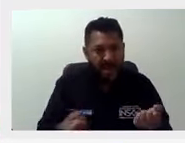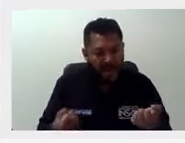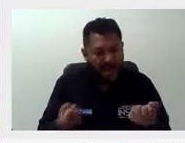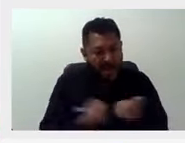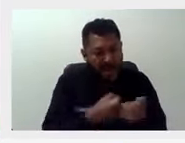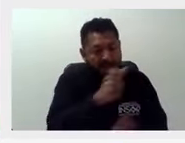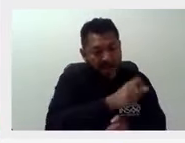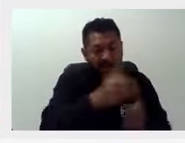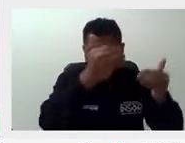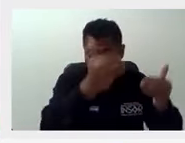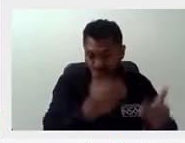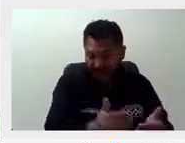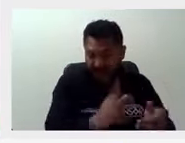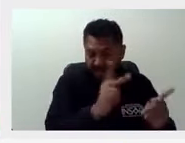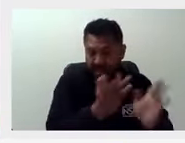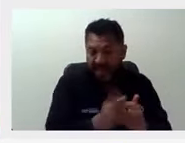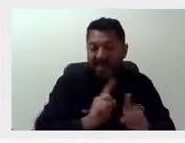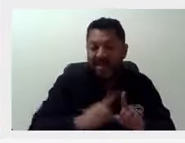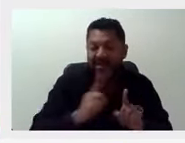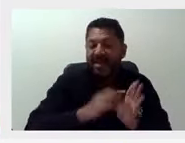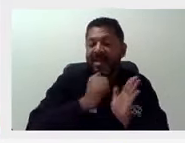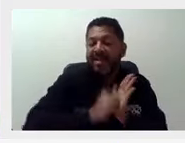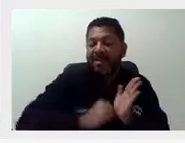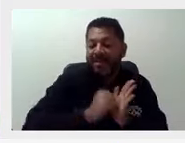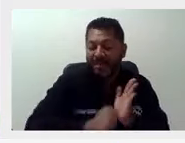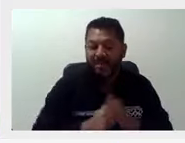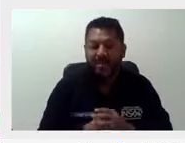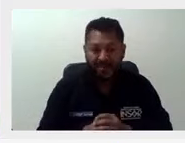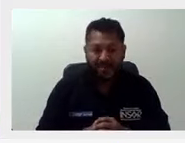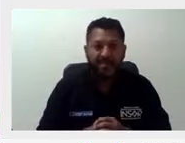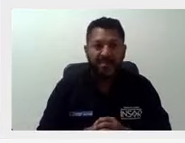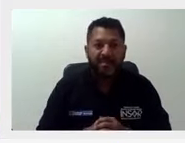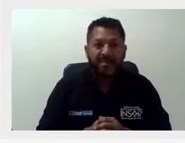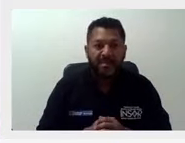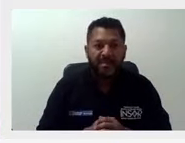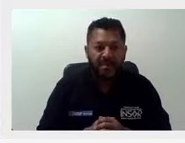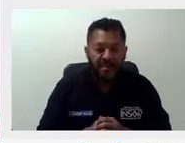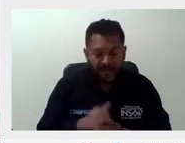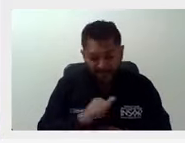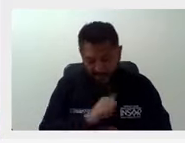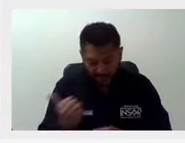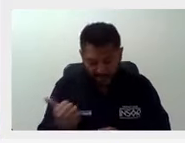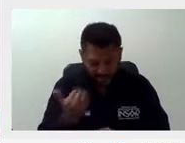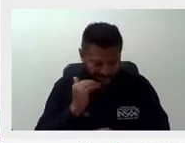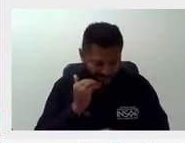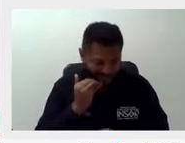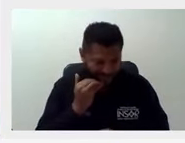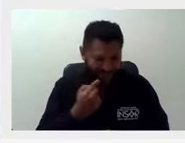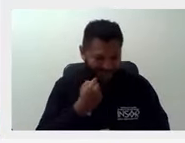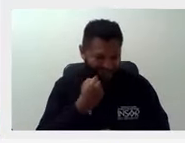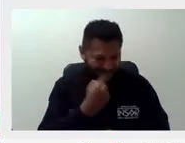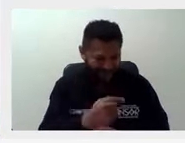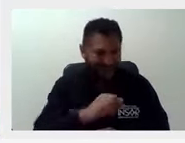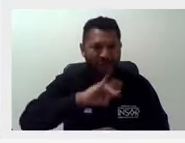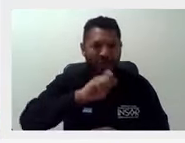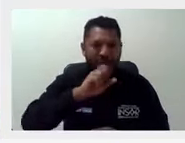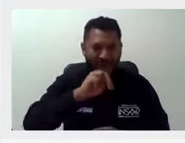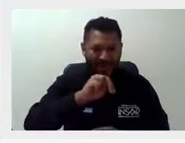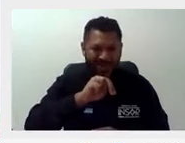discapacidad en las diferentes asignaturas. Y otra cosa es pues lo que ya mencionaba Juan Camilo en la